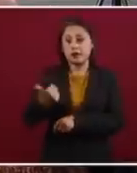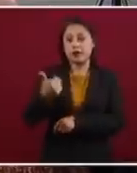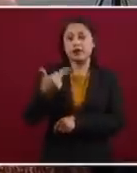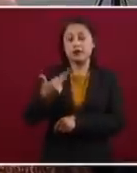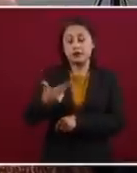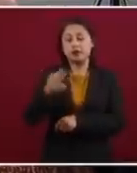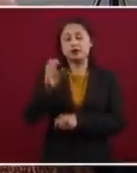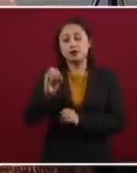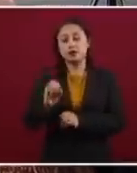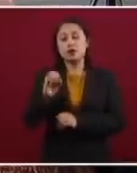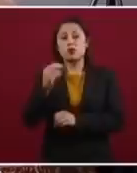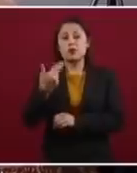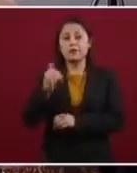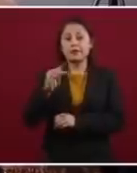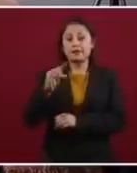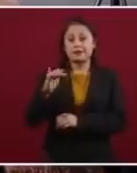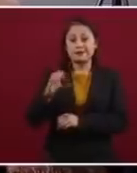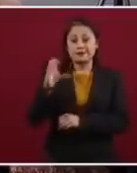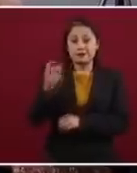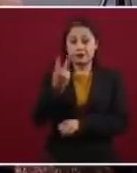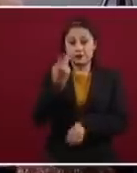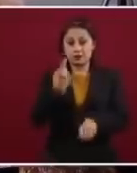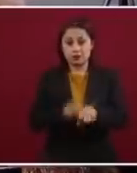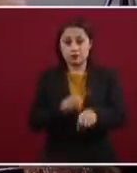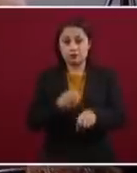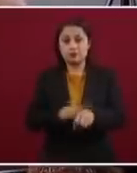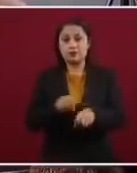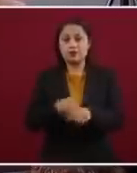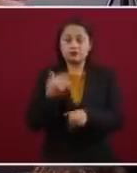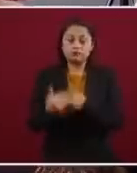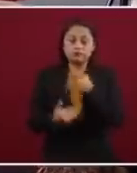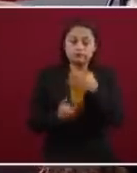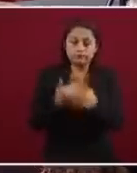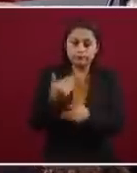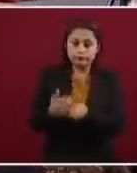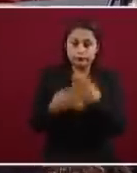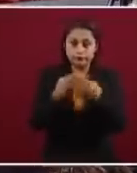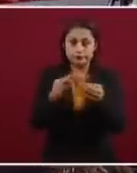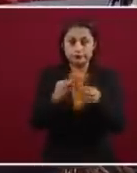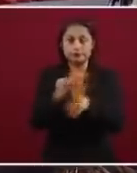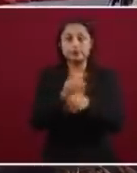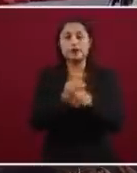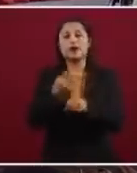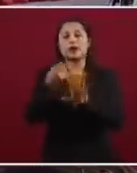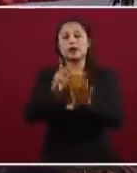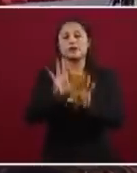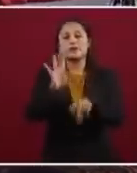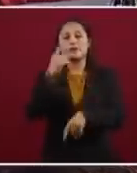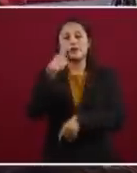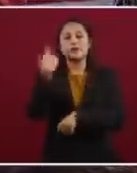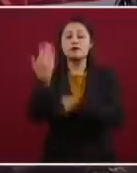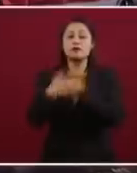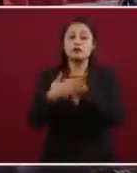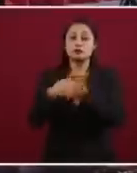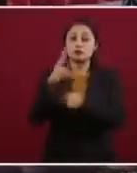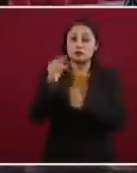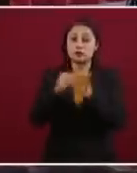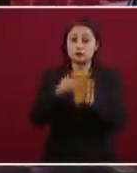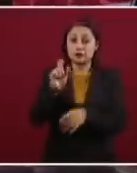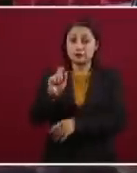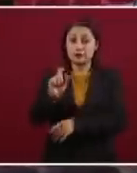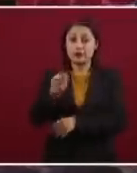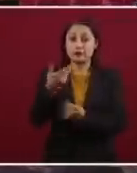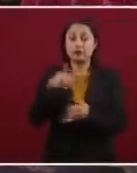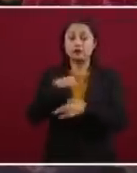llevar un tiempo en que logremos desplazar pero les comento lo de hepatitis este al inicio el siguiente año de 2020 vamos a